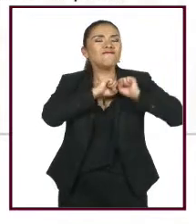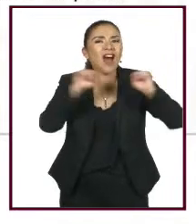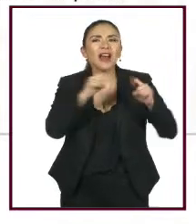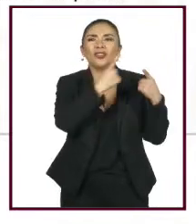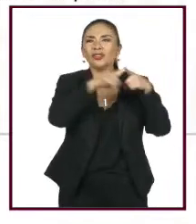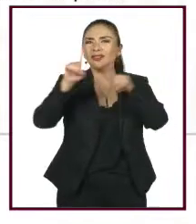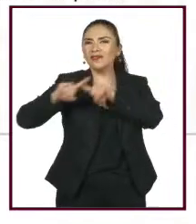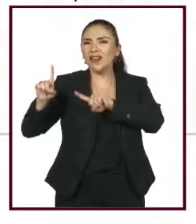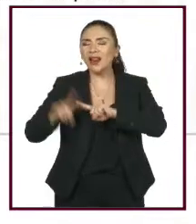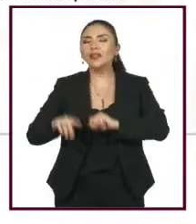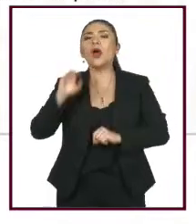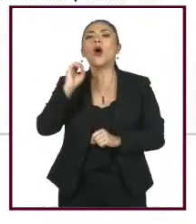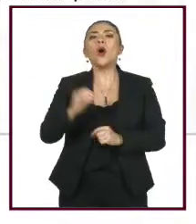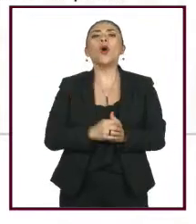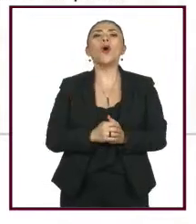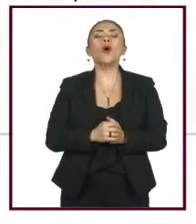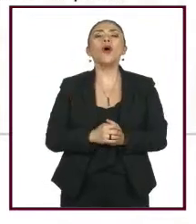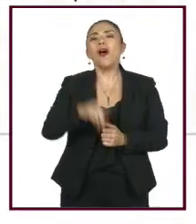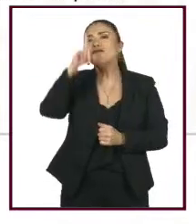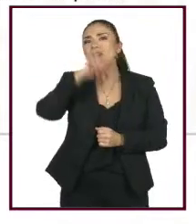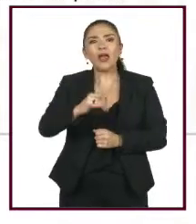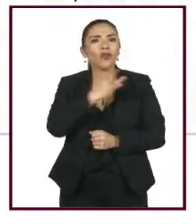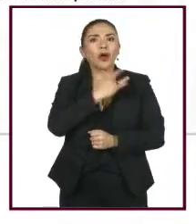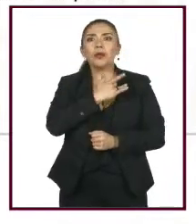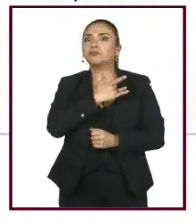miocardio, fallo cardíaco agudo,